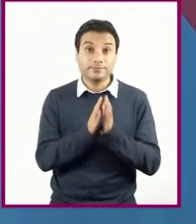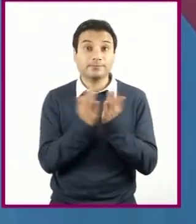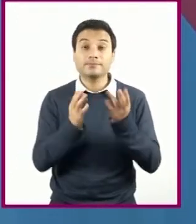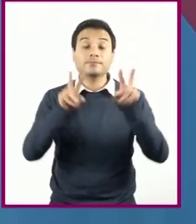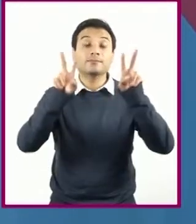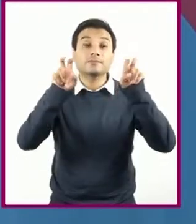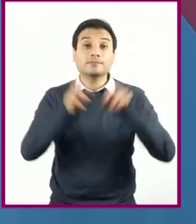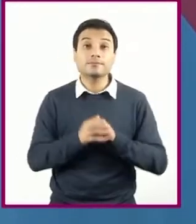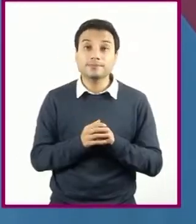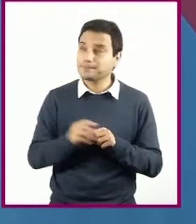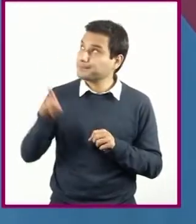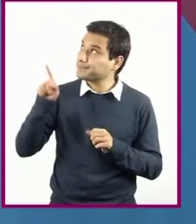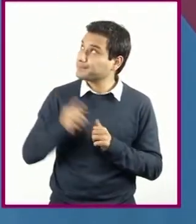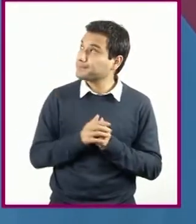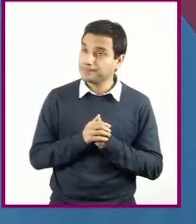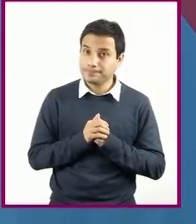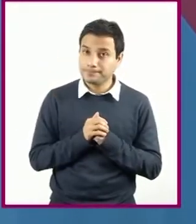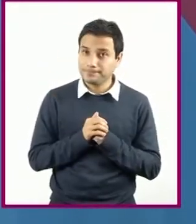Imperio,